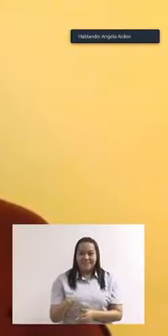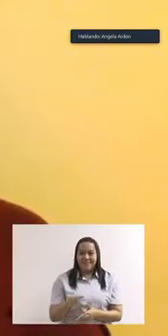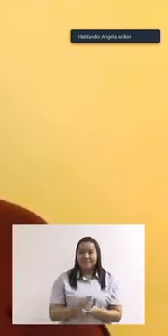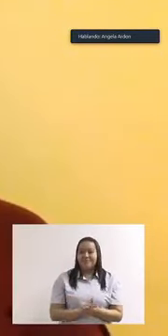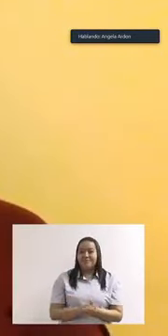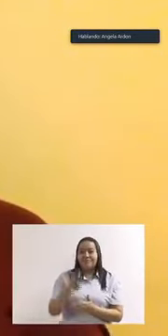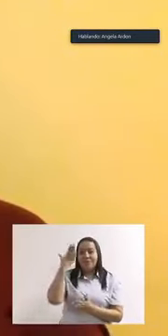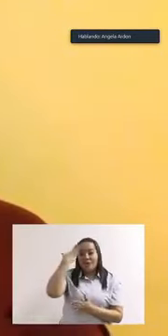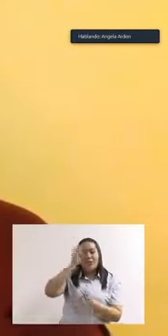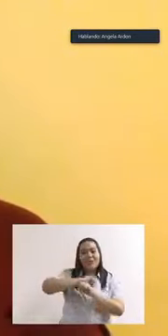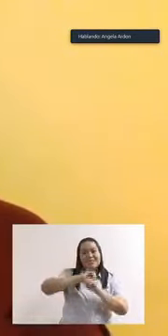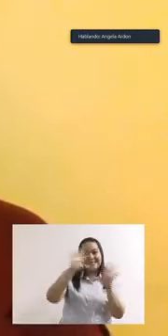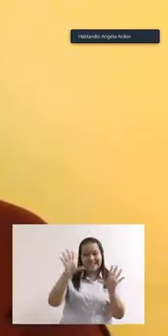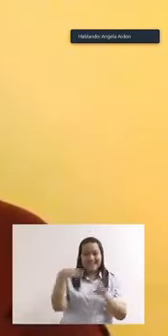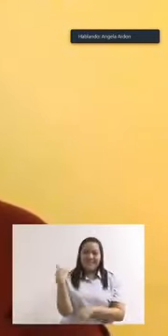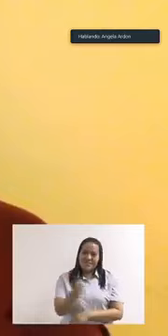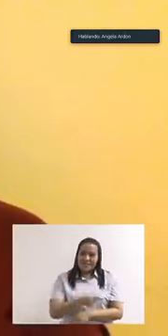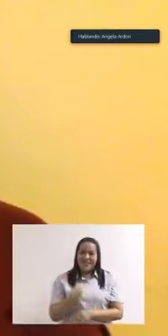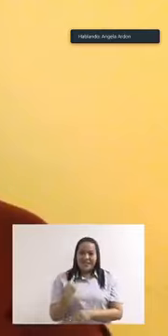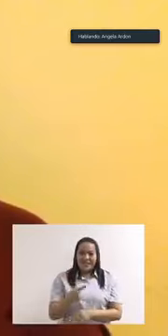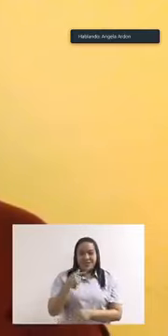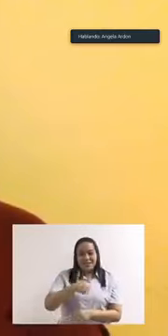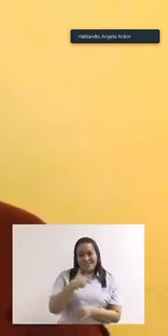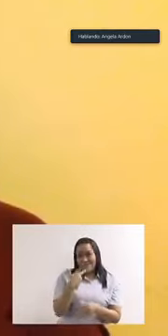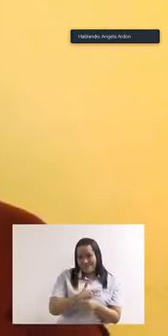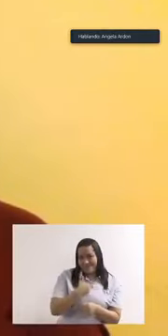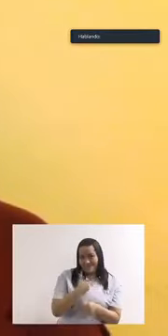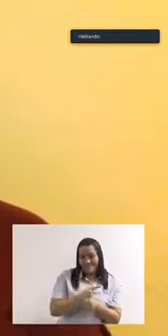Muy buenos días a todos, sobre todo a Guatemala.